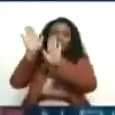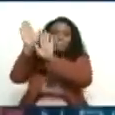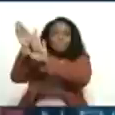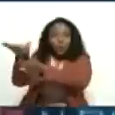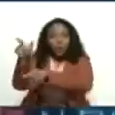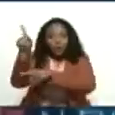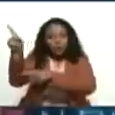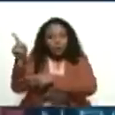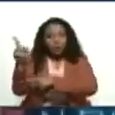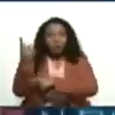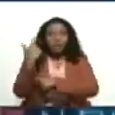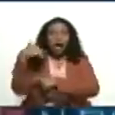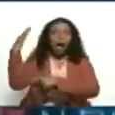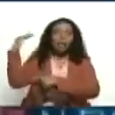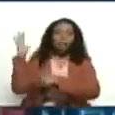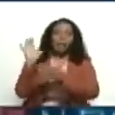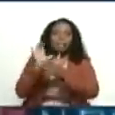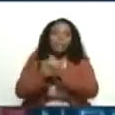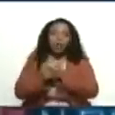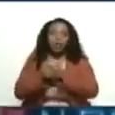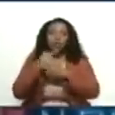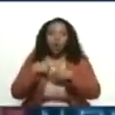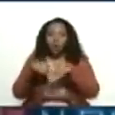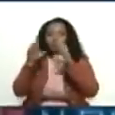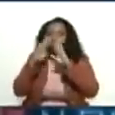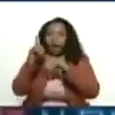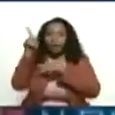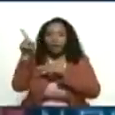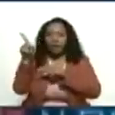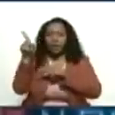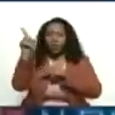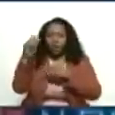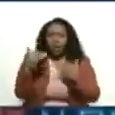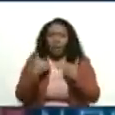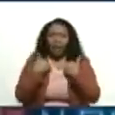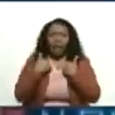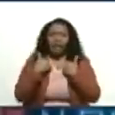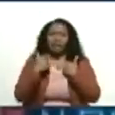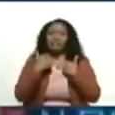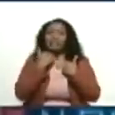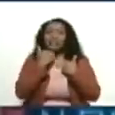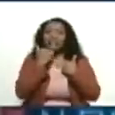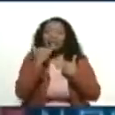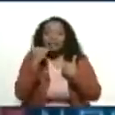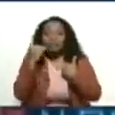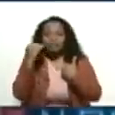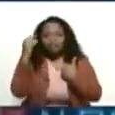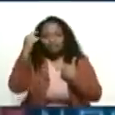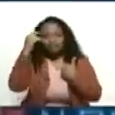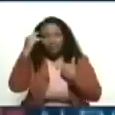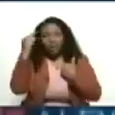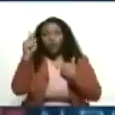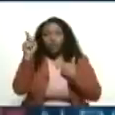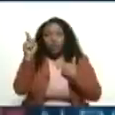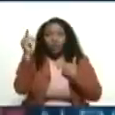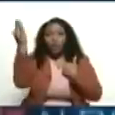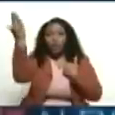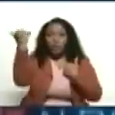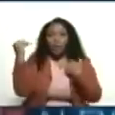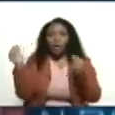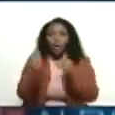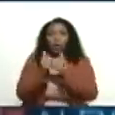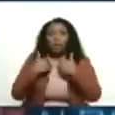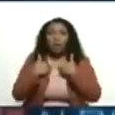amigos, te digo en las orejas, no sufras, ya llega el día. Ven, ven